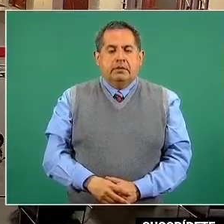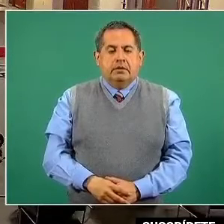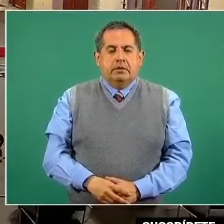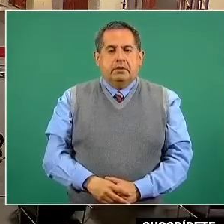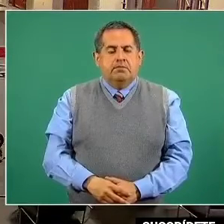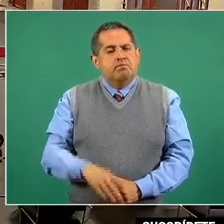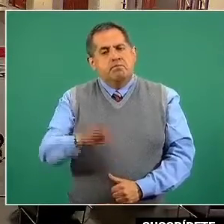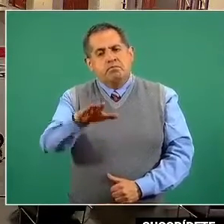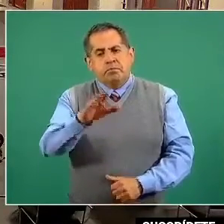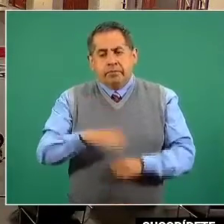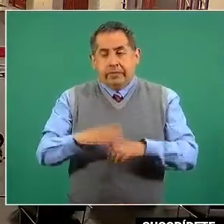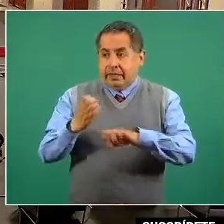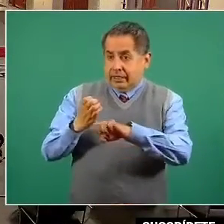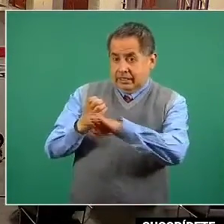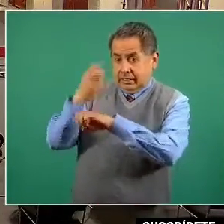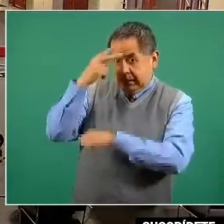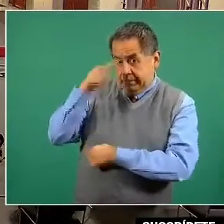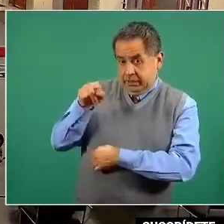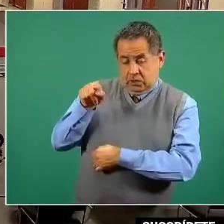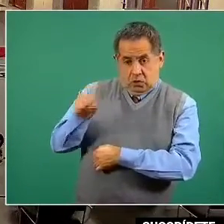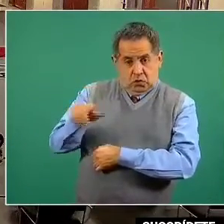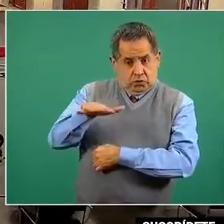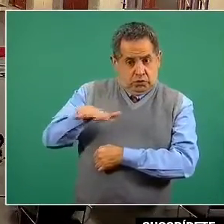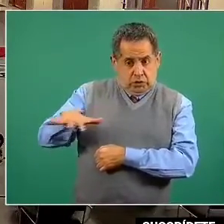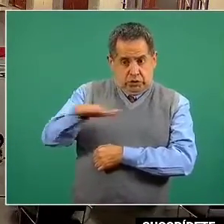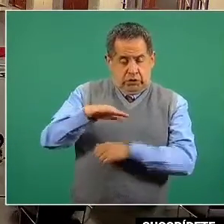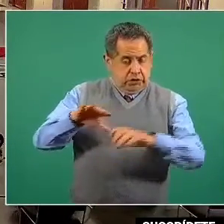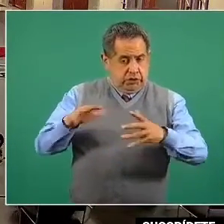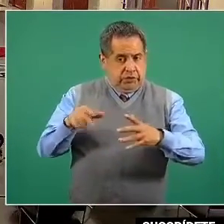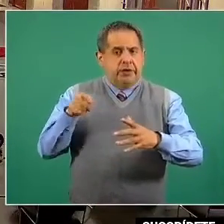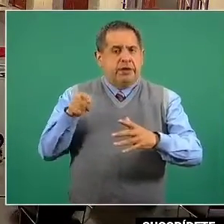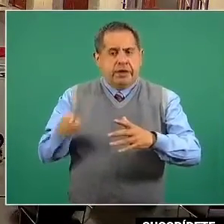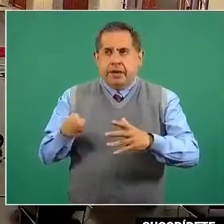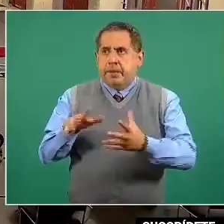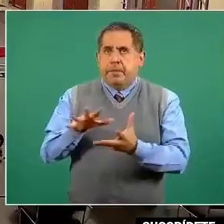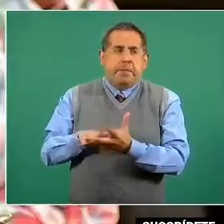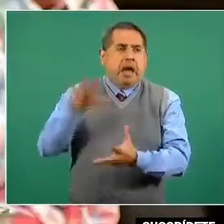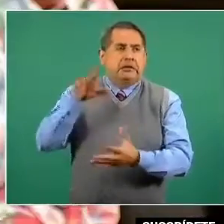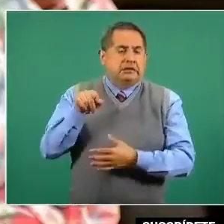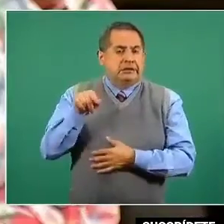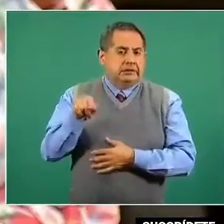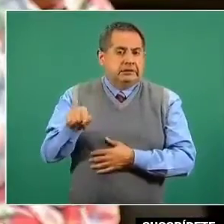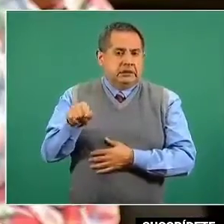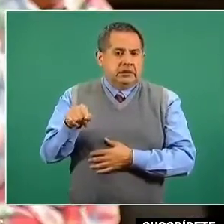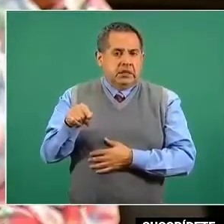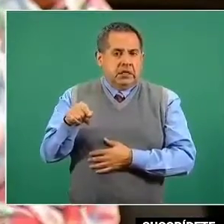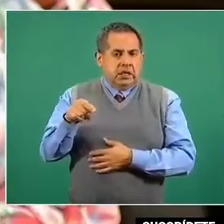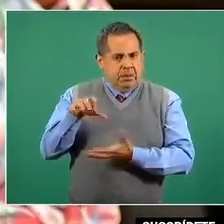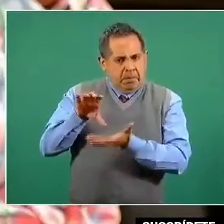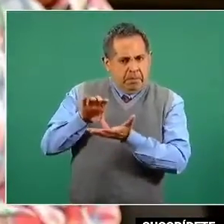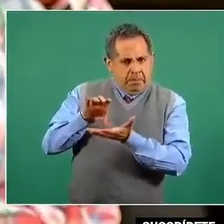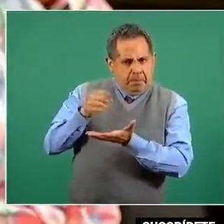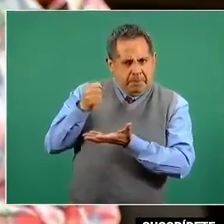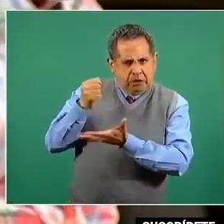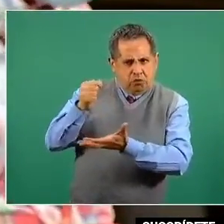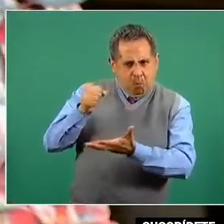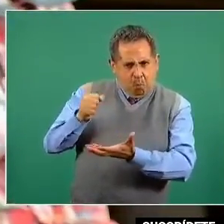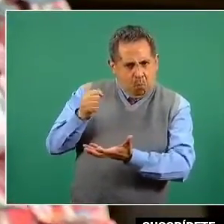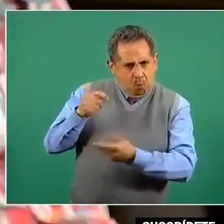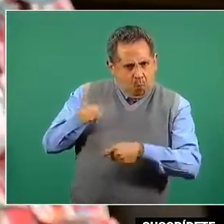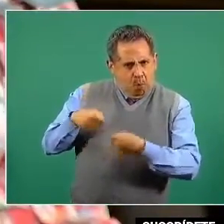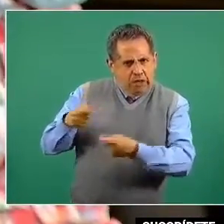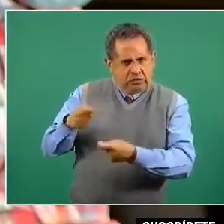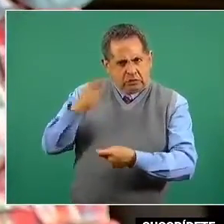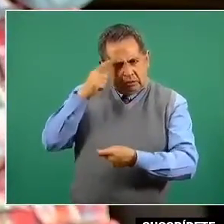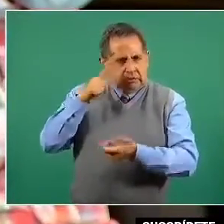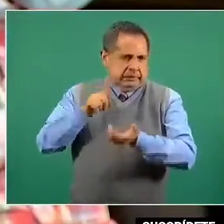Estamos hablando que el Estado de México es una de las entidades que tiene el mayor presupuesto que se le da, que se le aprueba en la